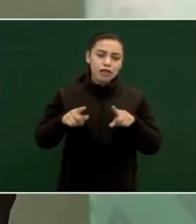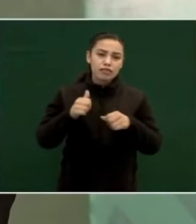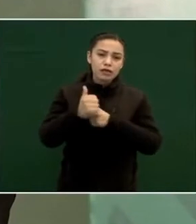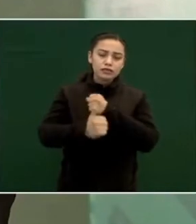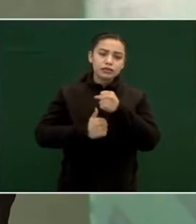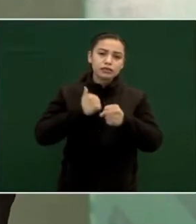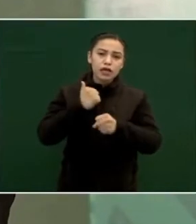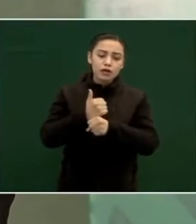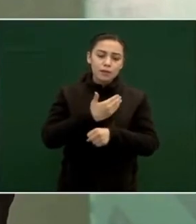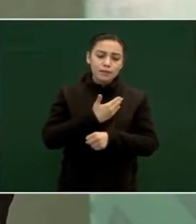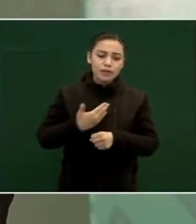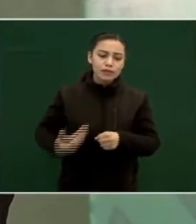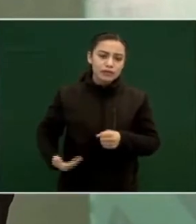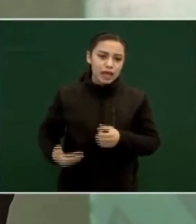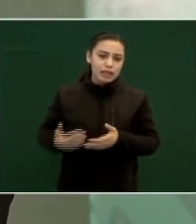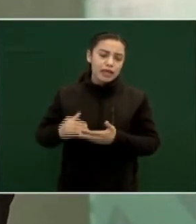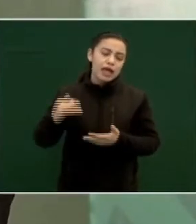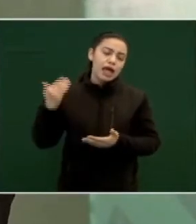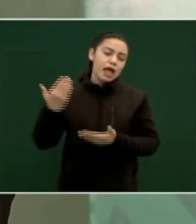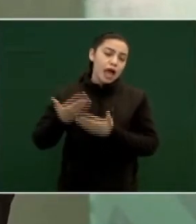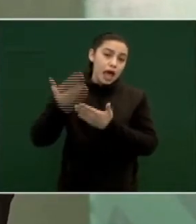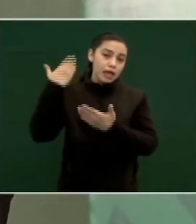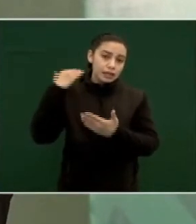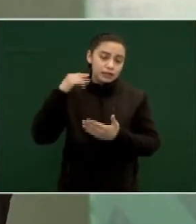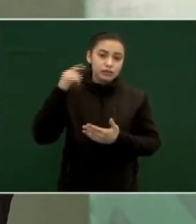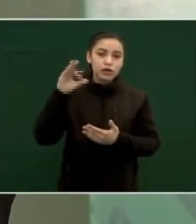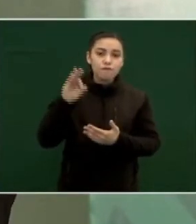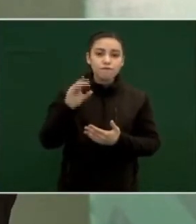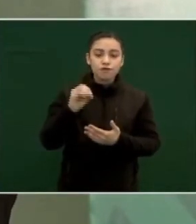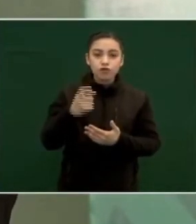dijo que puede ser, aunque después